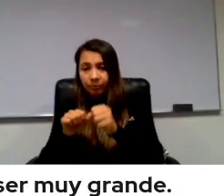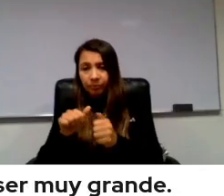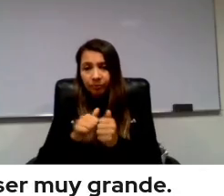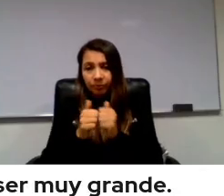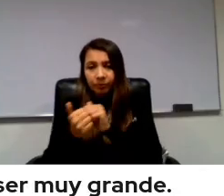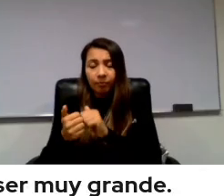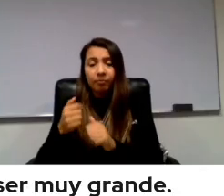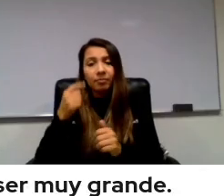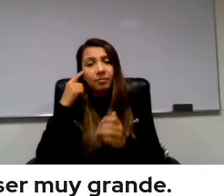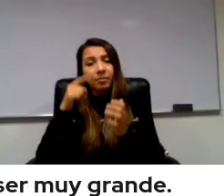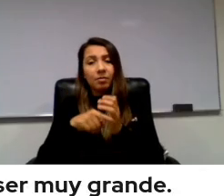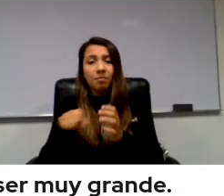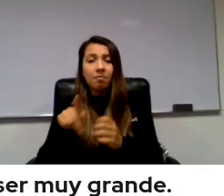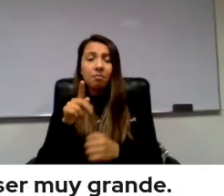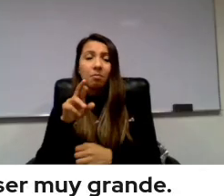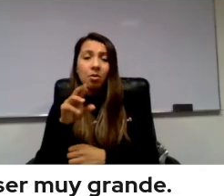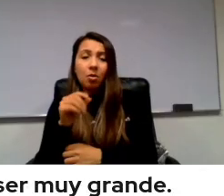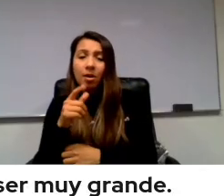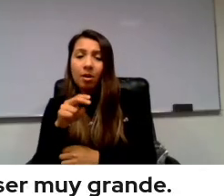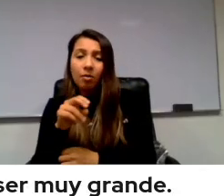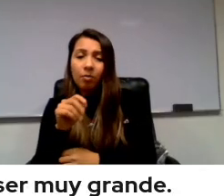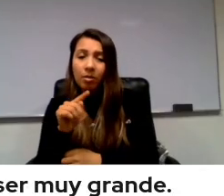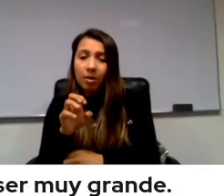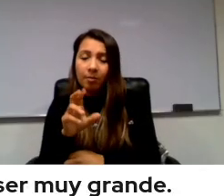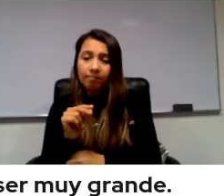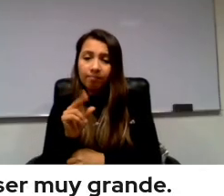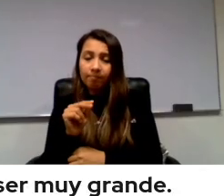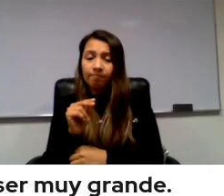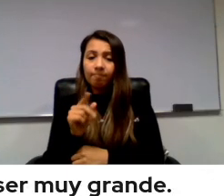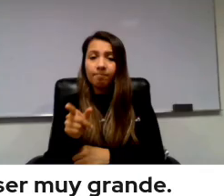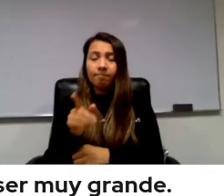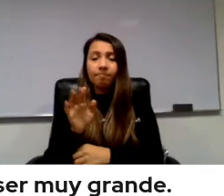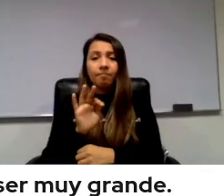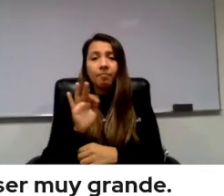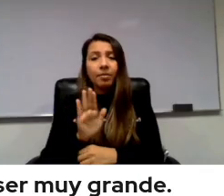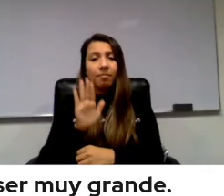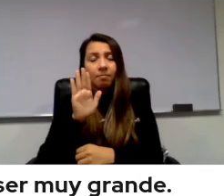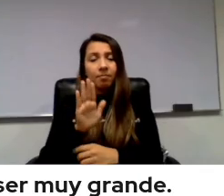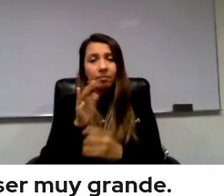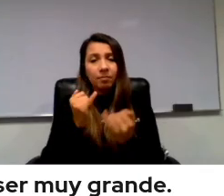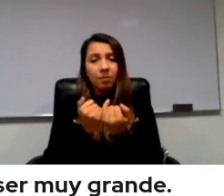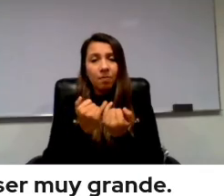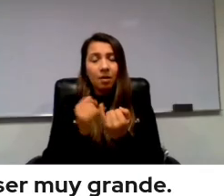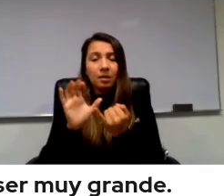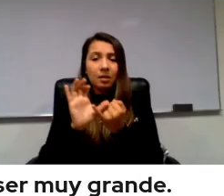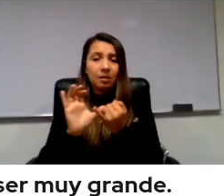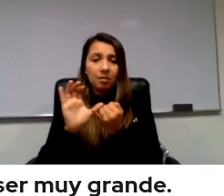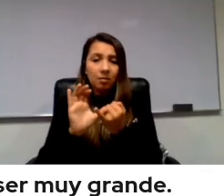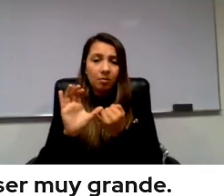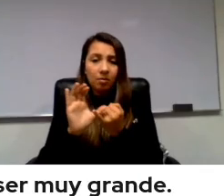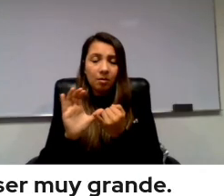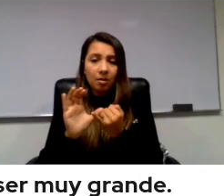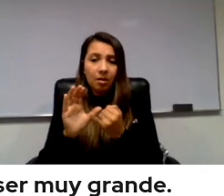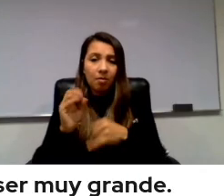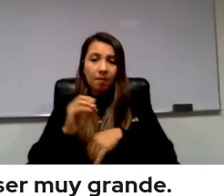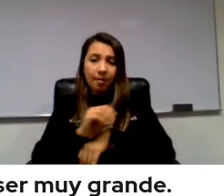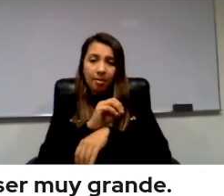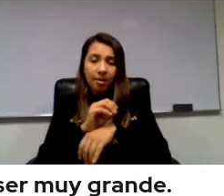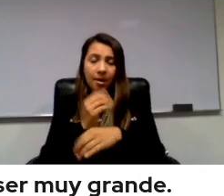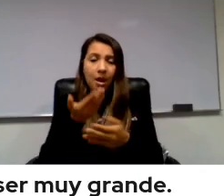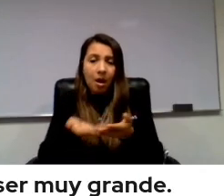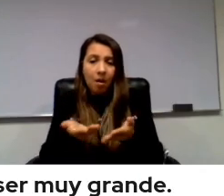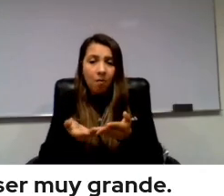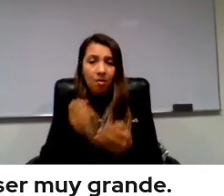es muy probable que no fuera un progenote, ¿no? Más bien sería parecido en complejidad a una célula como una bacteria actual,